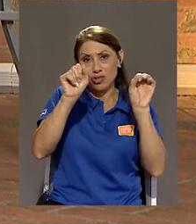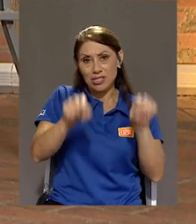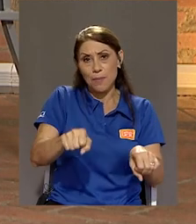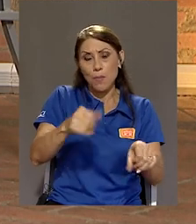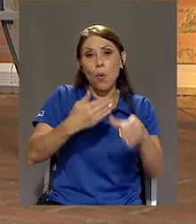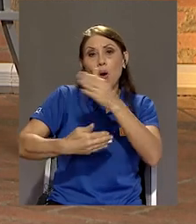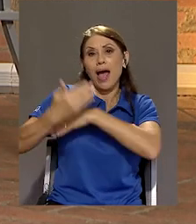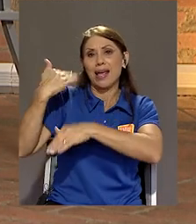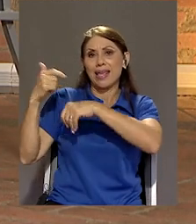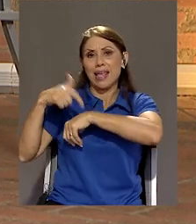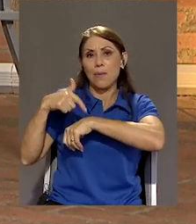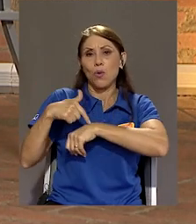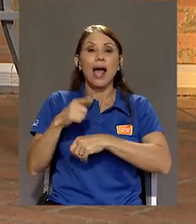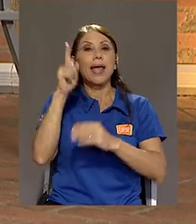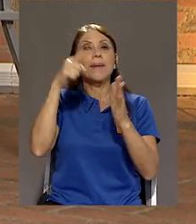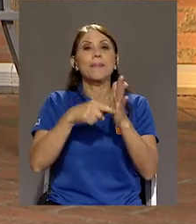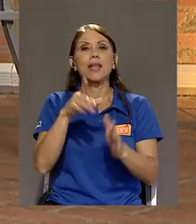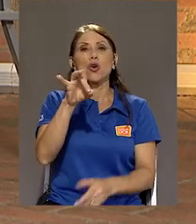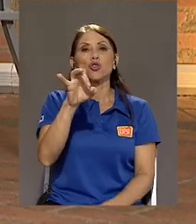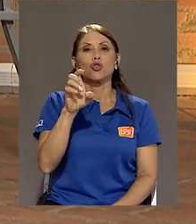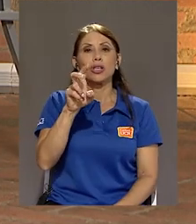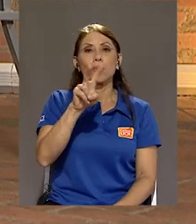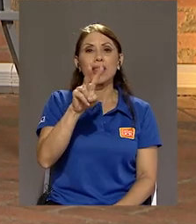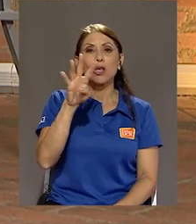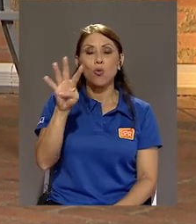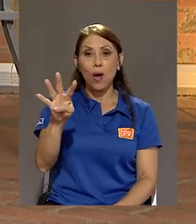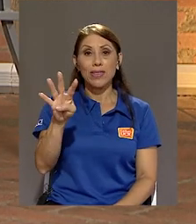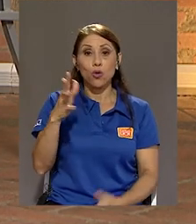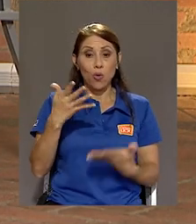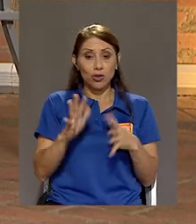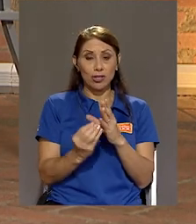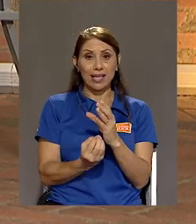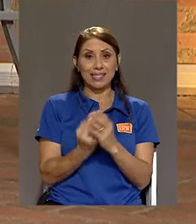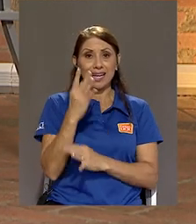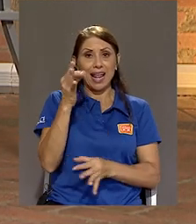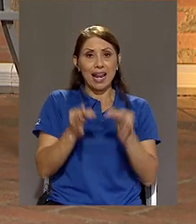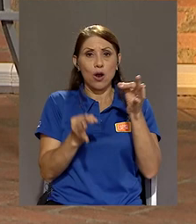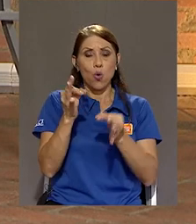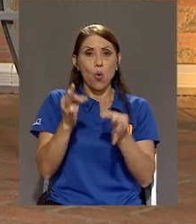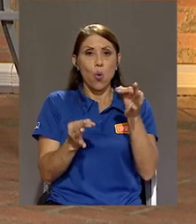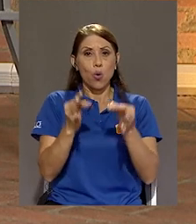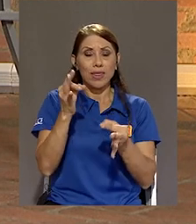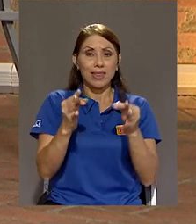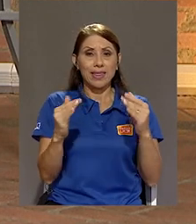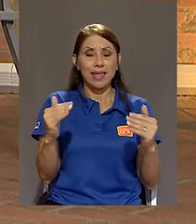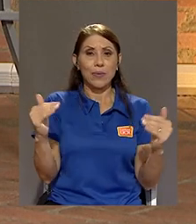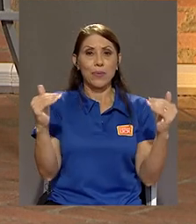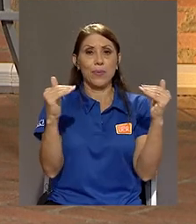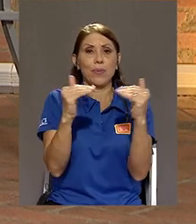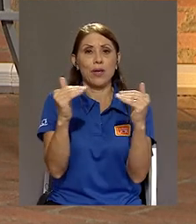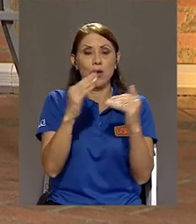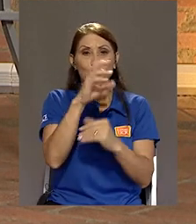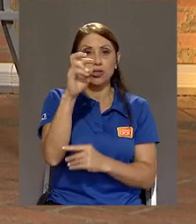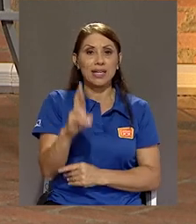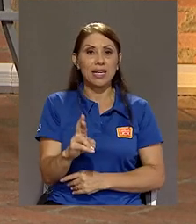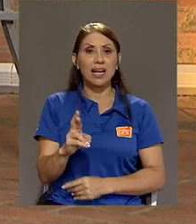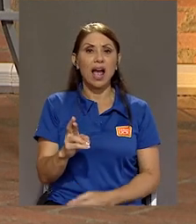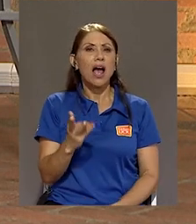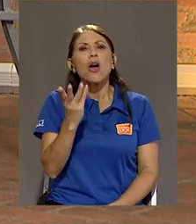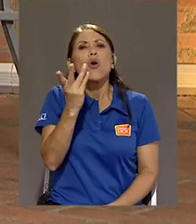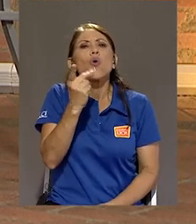época. 1824, cuando se crea la Corte de Justicia en Costa Rica, ¿cuántos abogados había en Costa